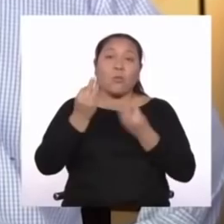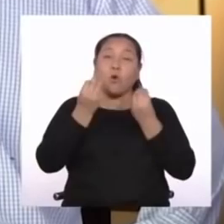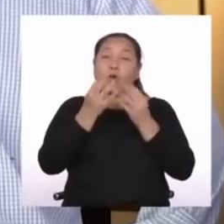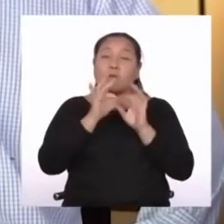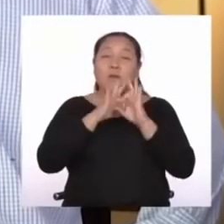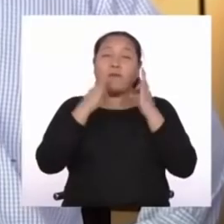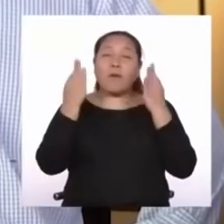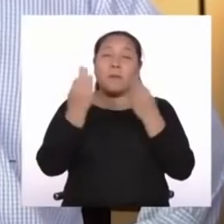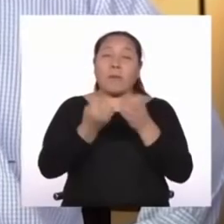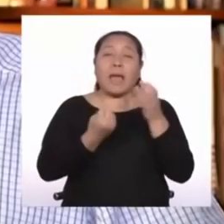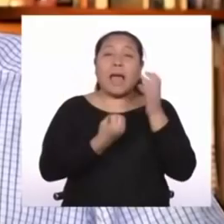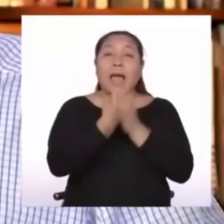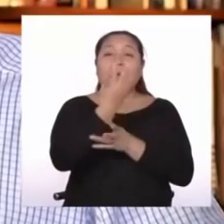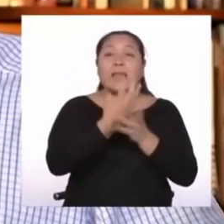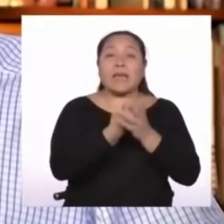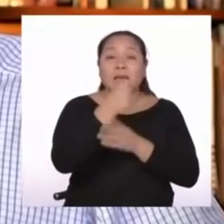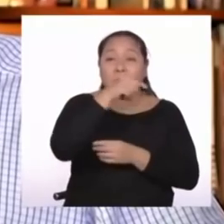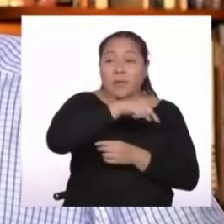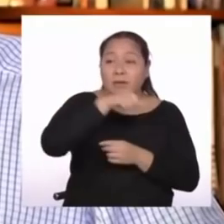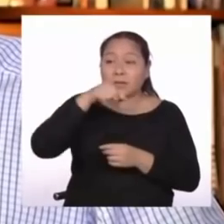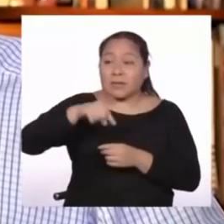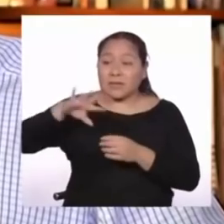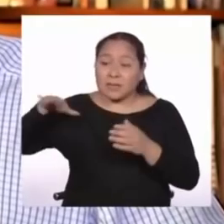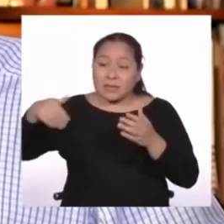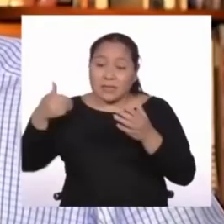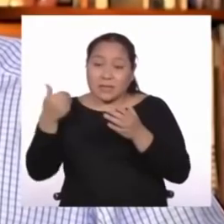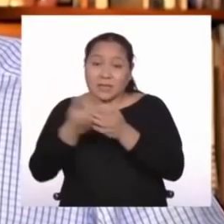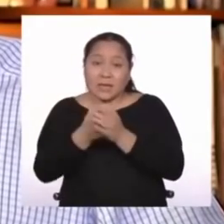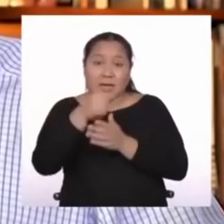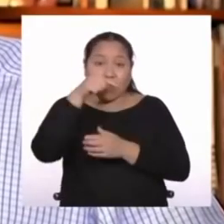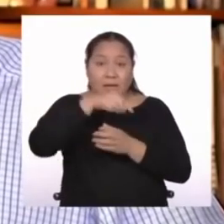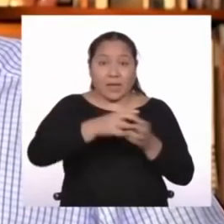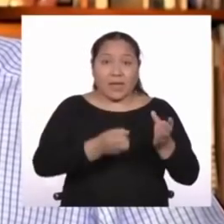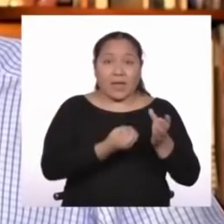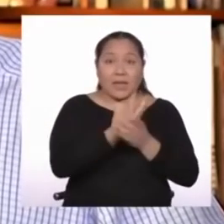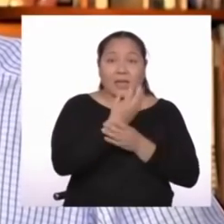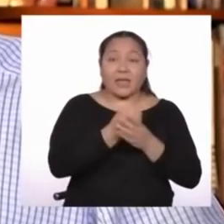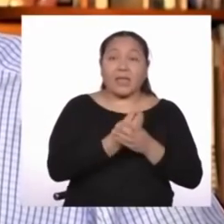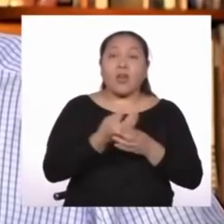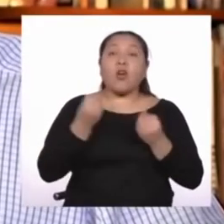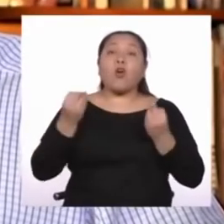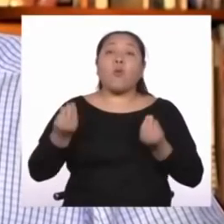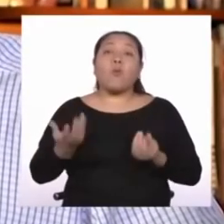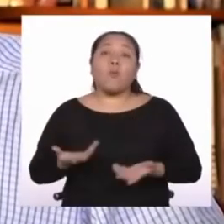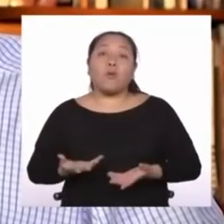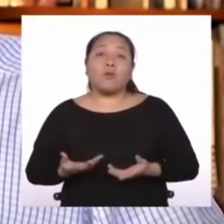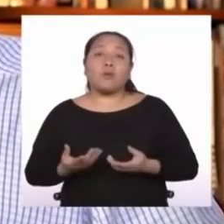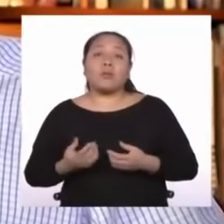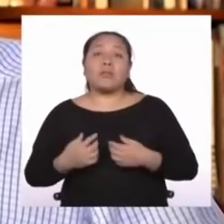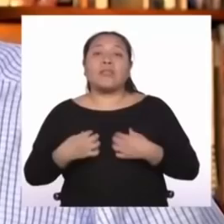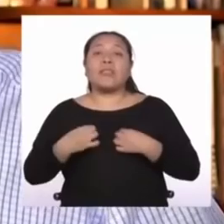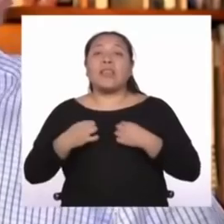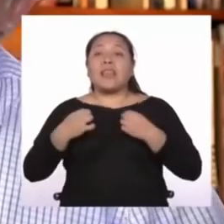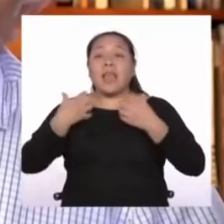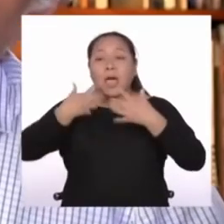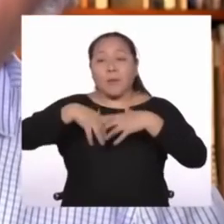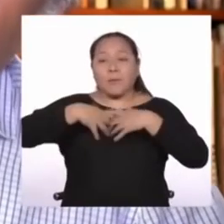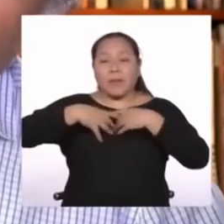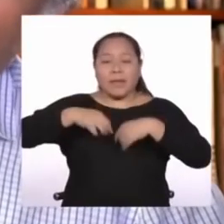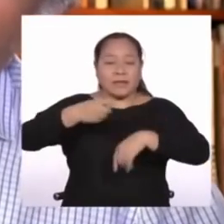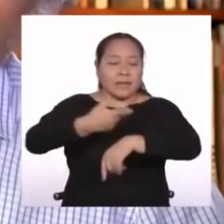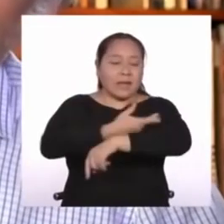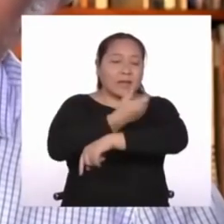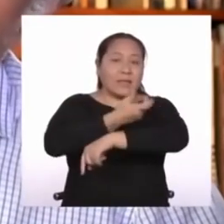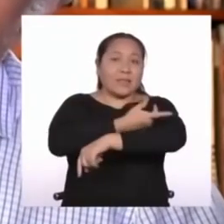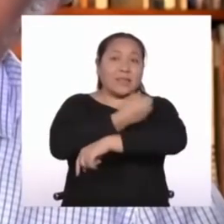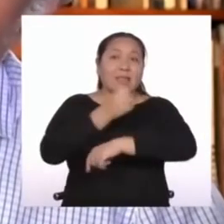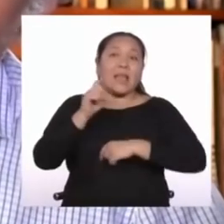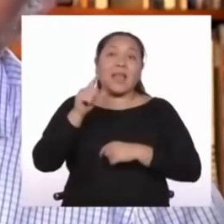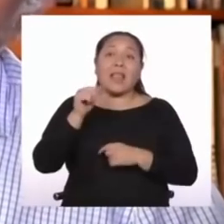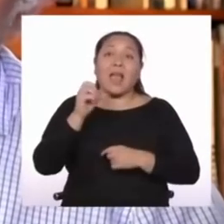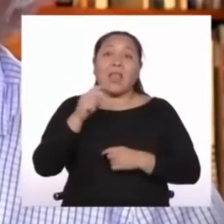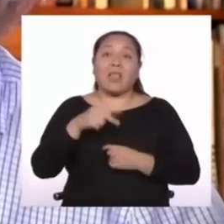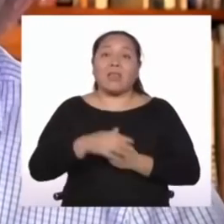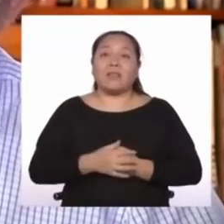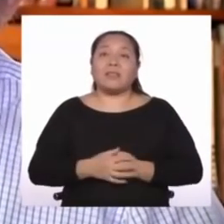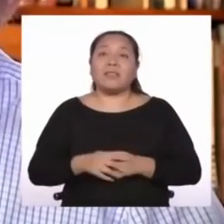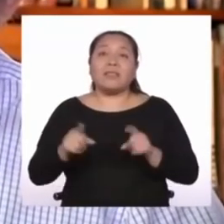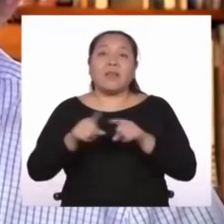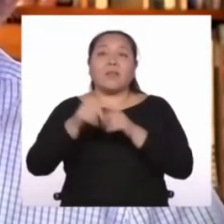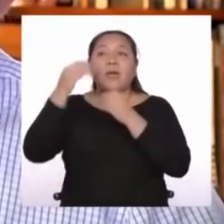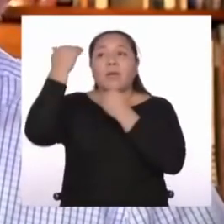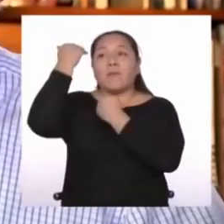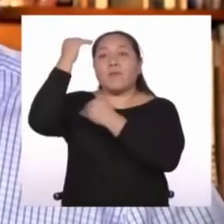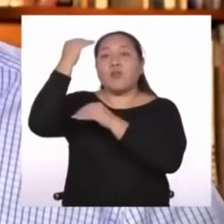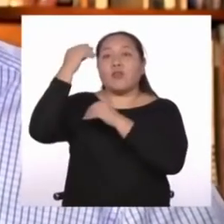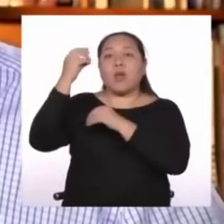arequipeñas llegan a Arequipa por la industria lanar en este caso, y lo mismo en Piura con